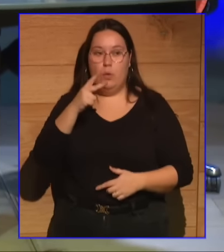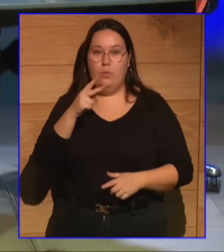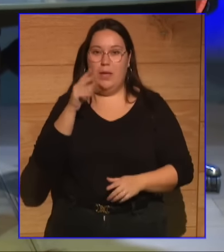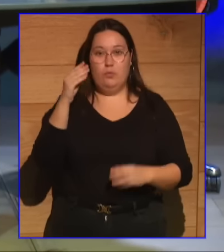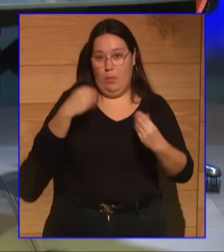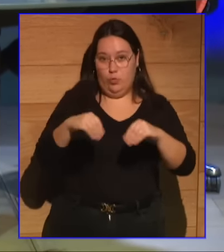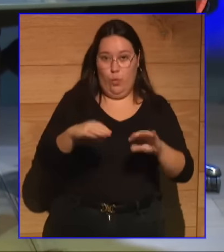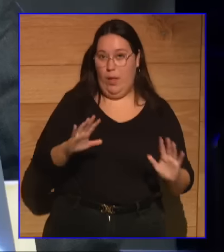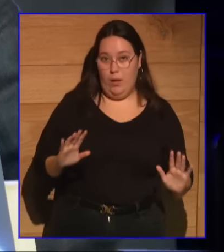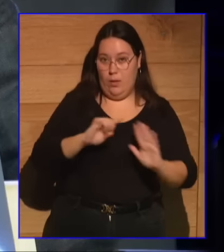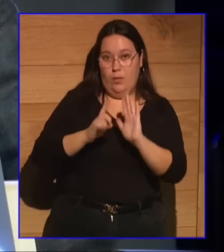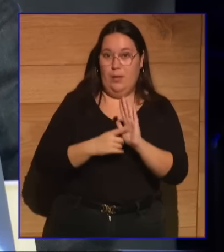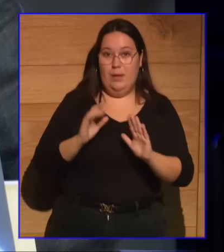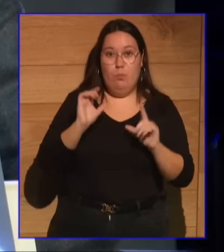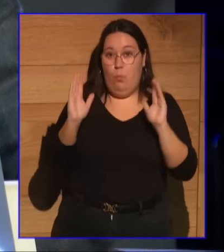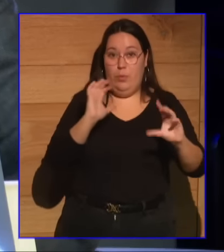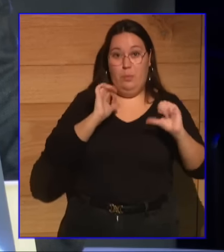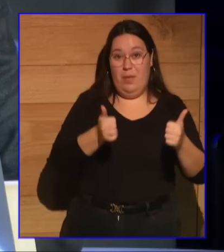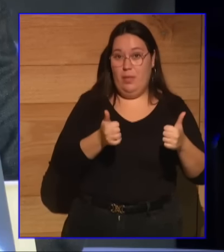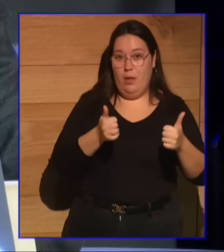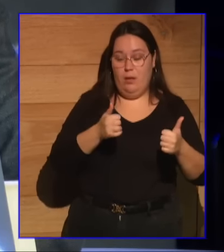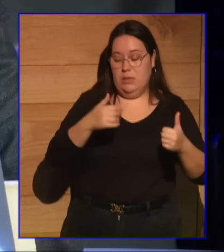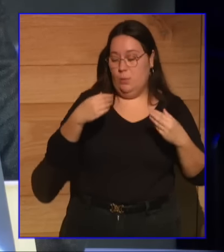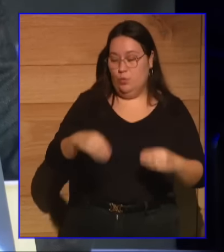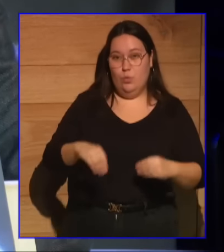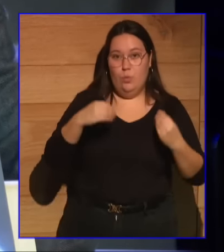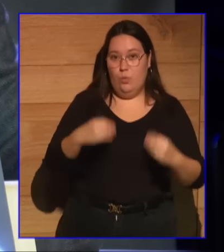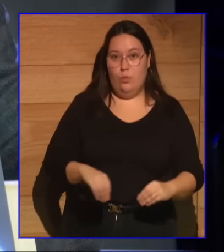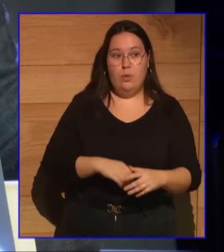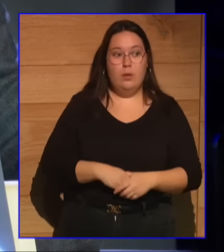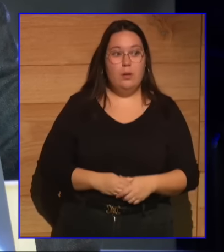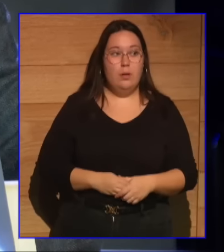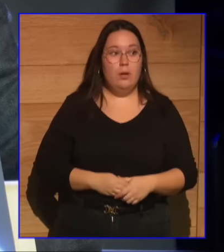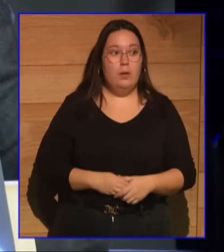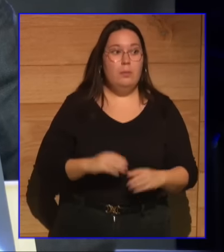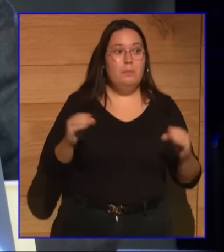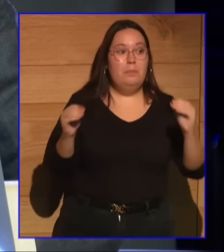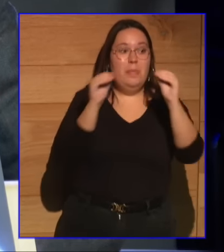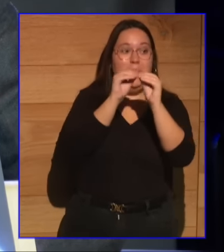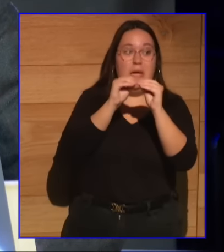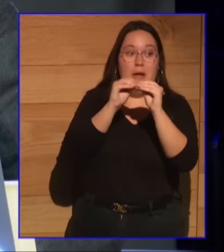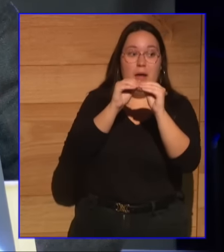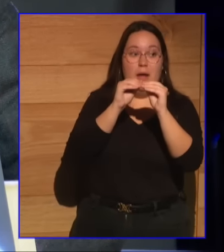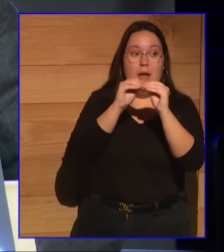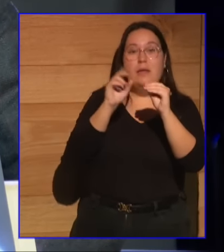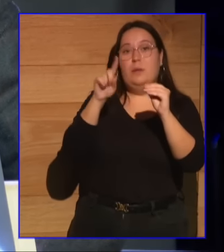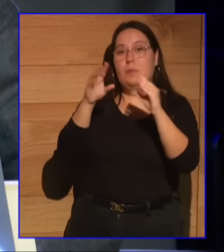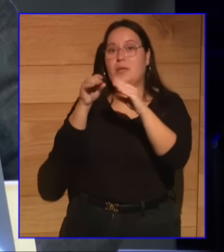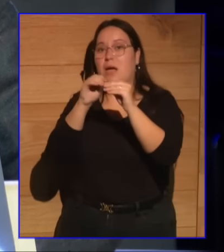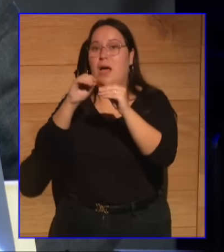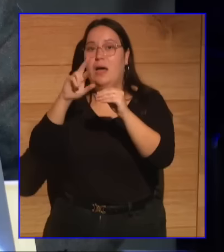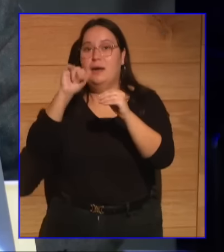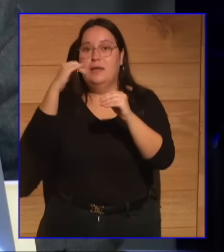toda. Toda. Desde que empieza. Desde que empieza. Desde que empieza. Entonces, ves a Jeff Goldblum, ves a Richard Attenborough